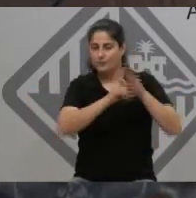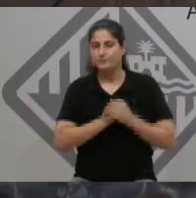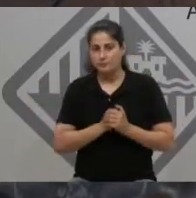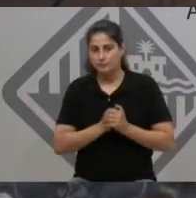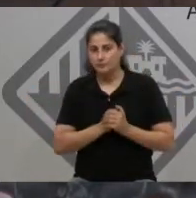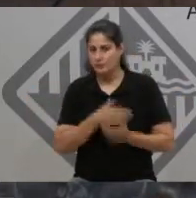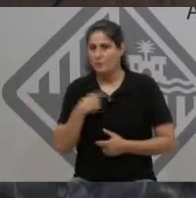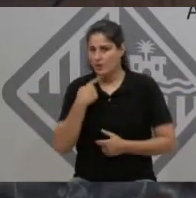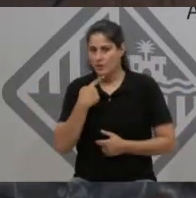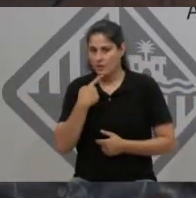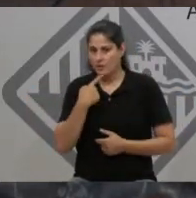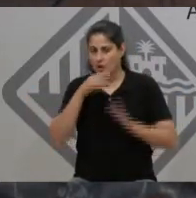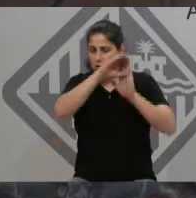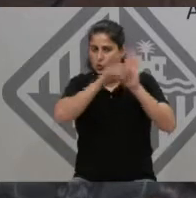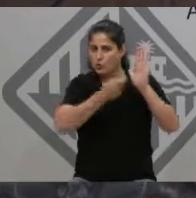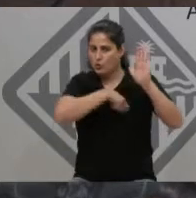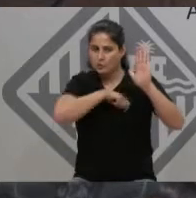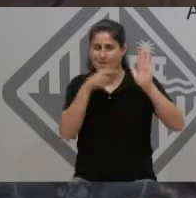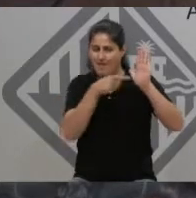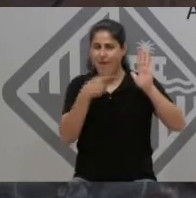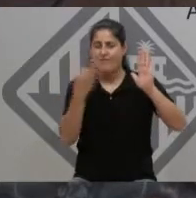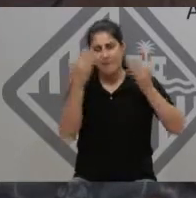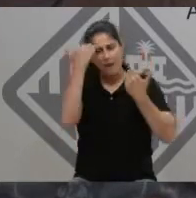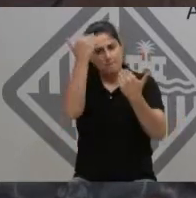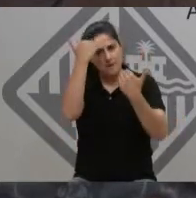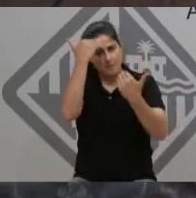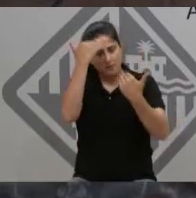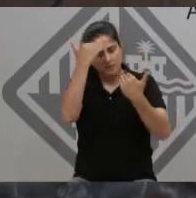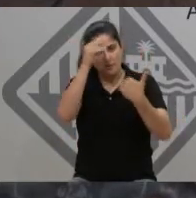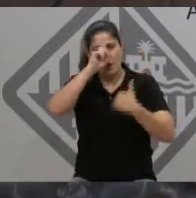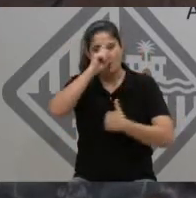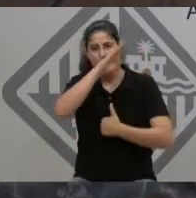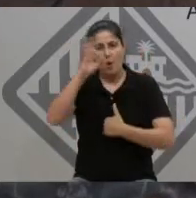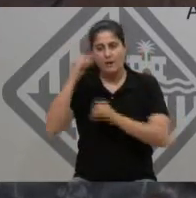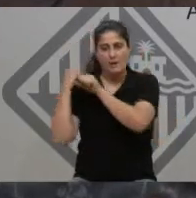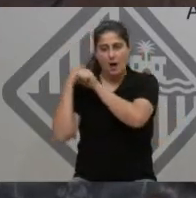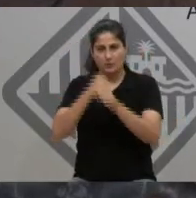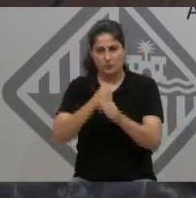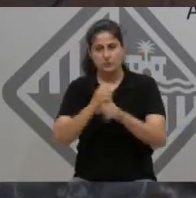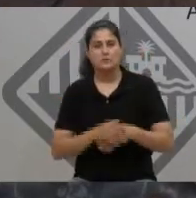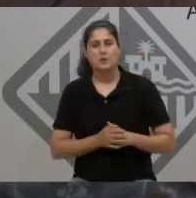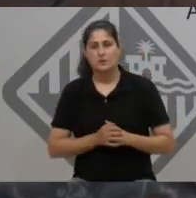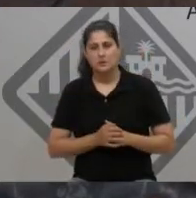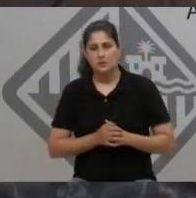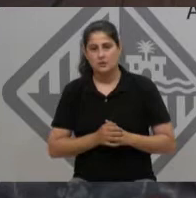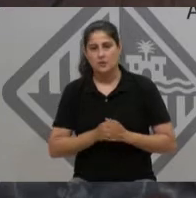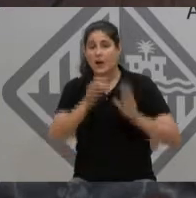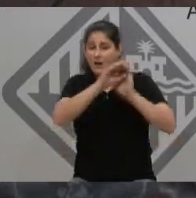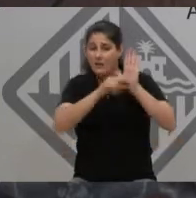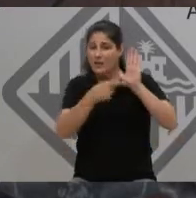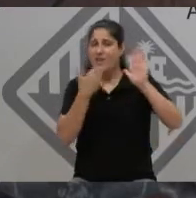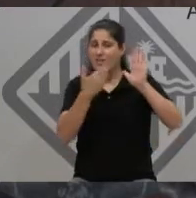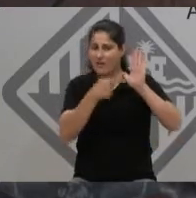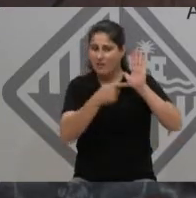por tanto, la Constitución Española, que ha sido el nexo de unión de todos los españoles durante estos 40 años y a través de la cual se han conseguido las